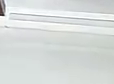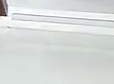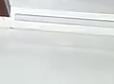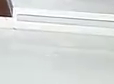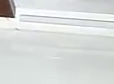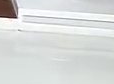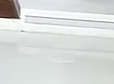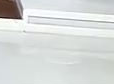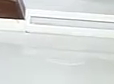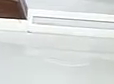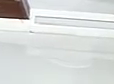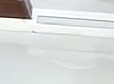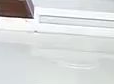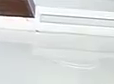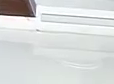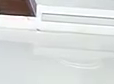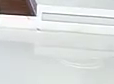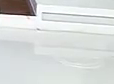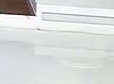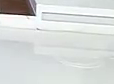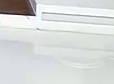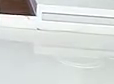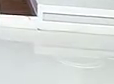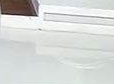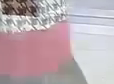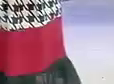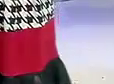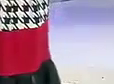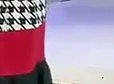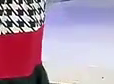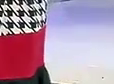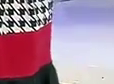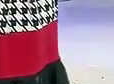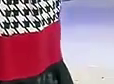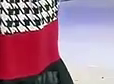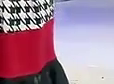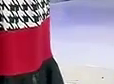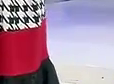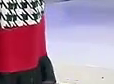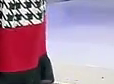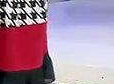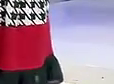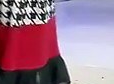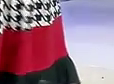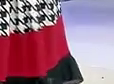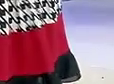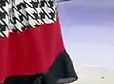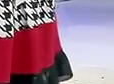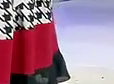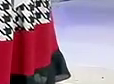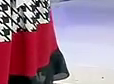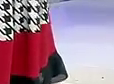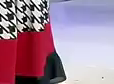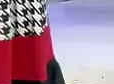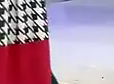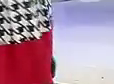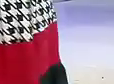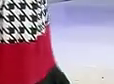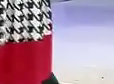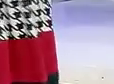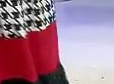amores y ponga la palanca hasta el fondo. Usted es el conductor de este vehículo llamado su vida, así